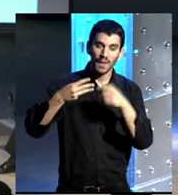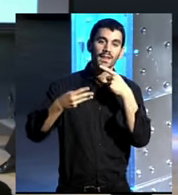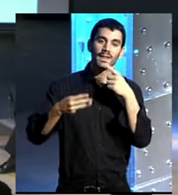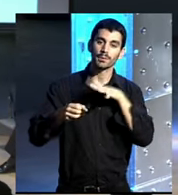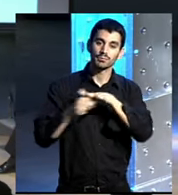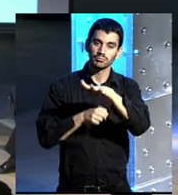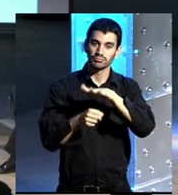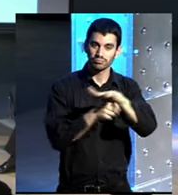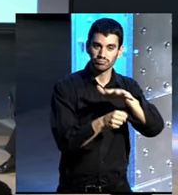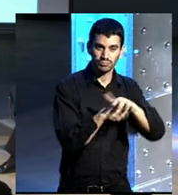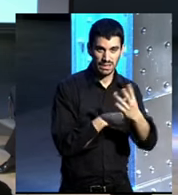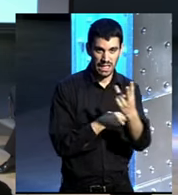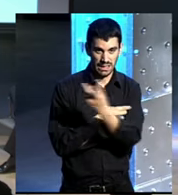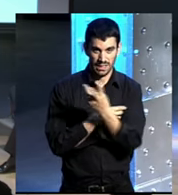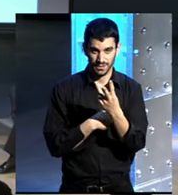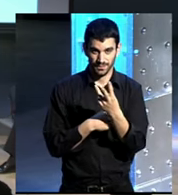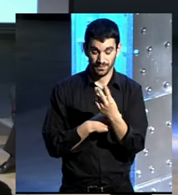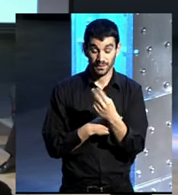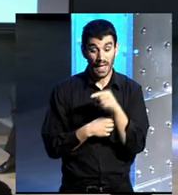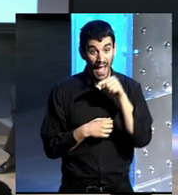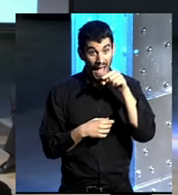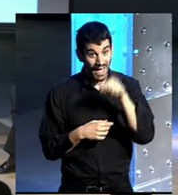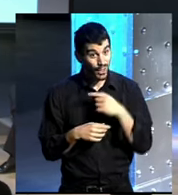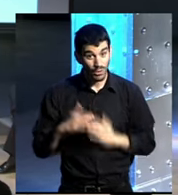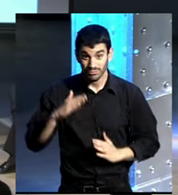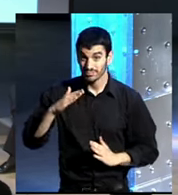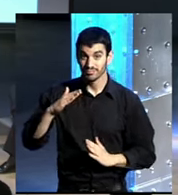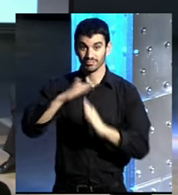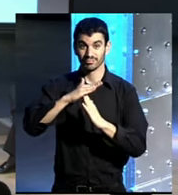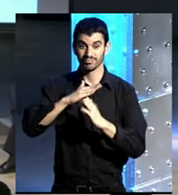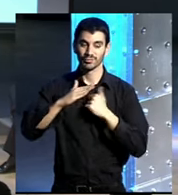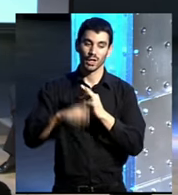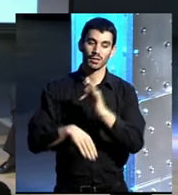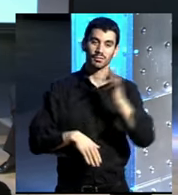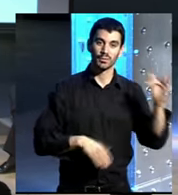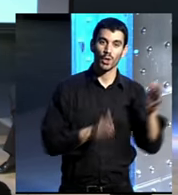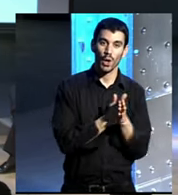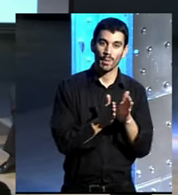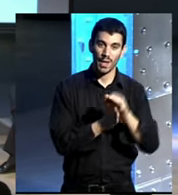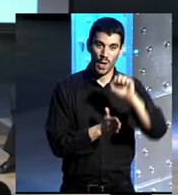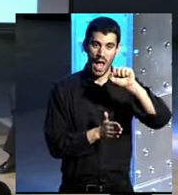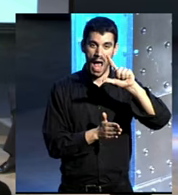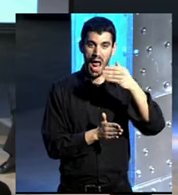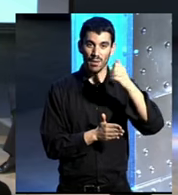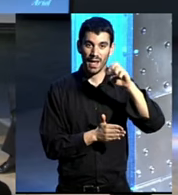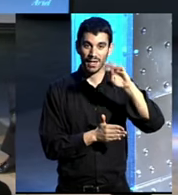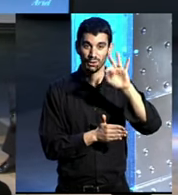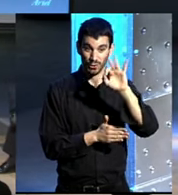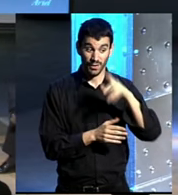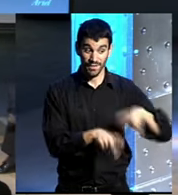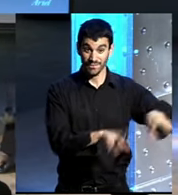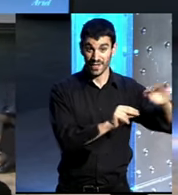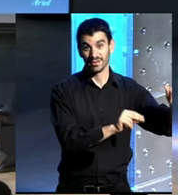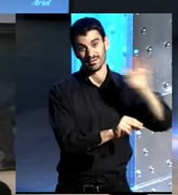en este punto es donde voy a dar paso a Alberto y luego continuaré con un